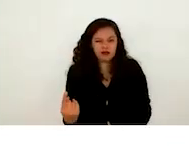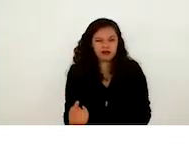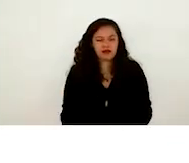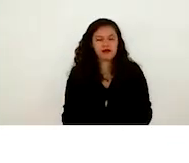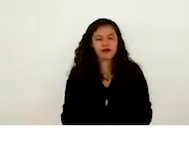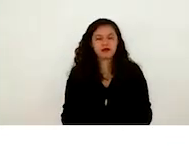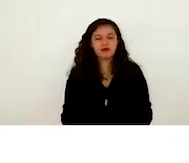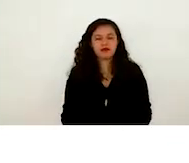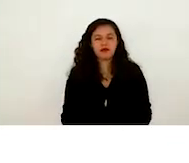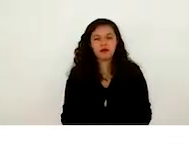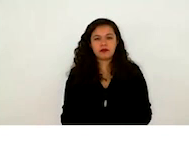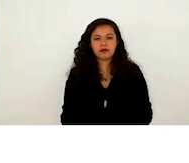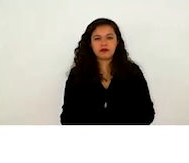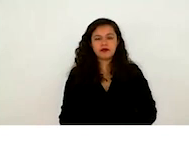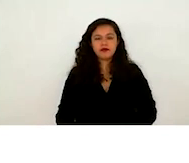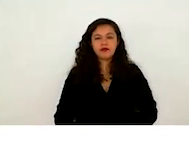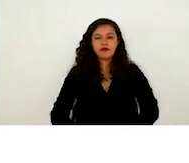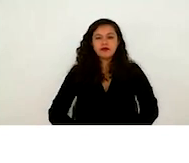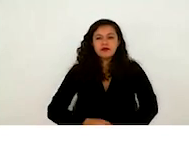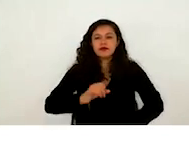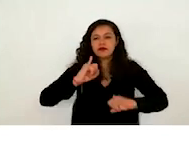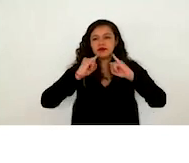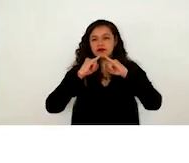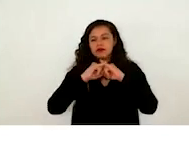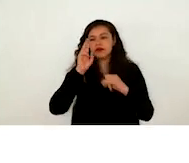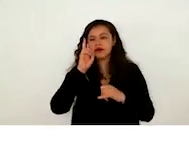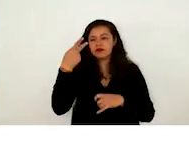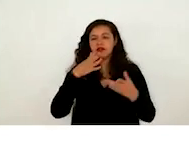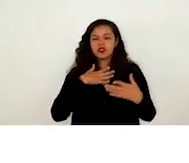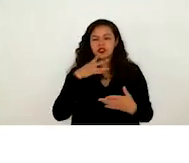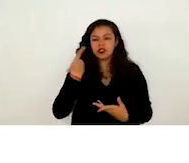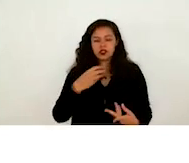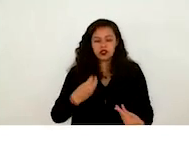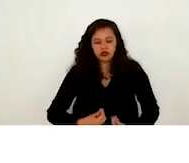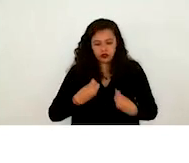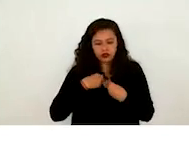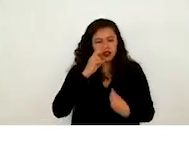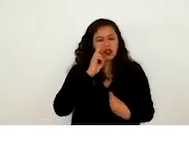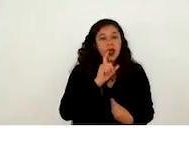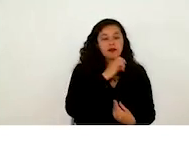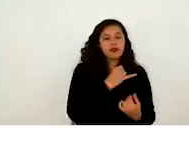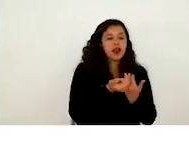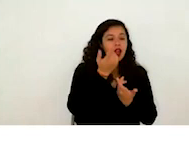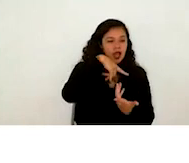vamos a apartar tantito a la institución y ver el velo en su vida personal porque así como se comportan así como son en su vida personal